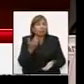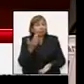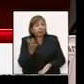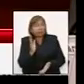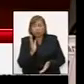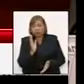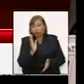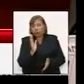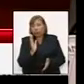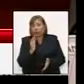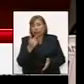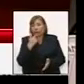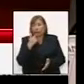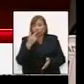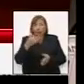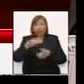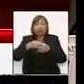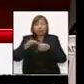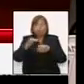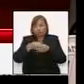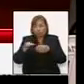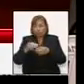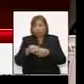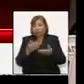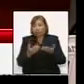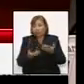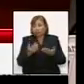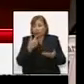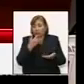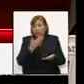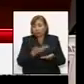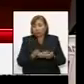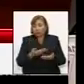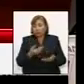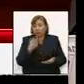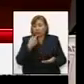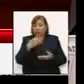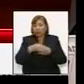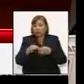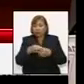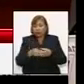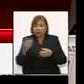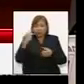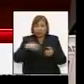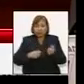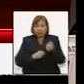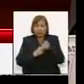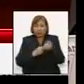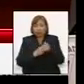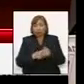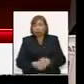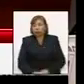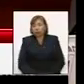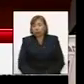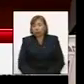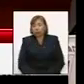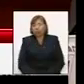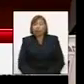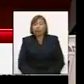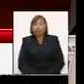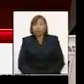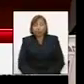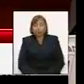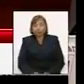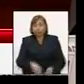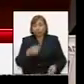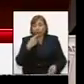no es nuestra unidad, viene de provincia. Ya. Depende de qué es el señor Sejuro, que viene de provincia y viene de apoyo. Ajá. Entonces, posiblemente ella